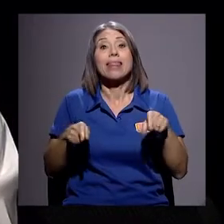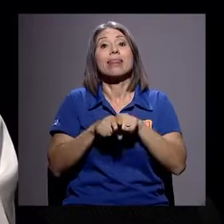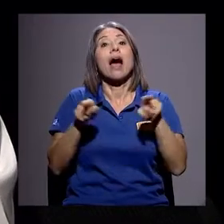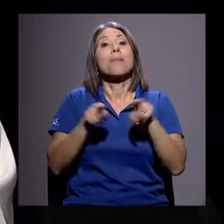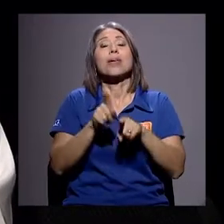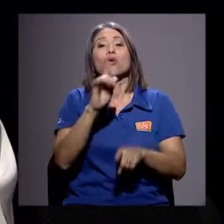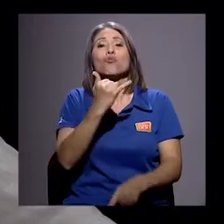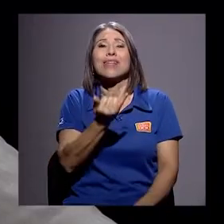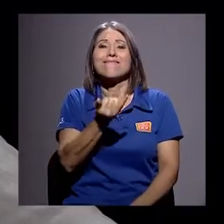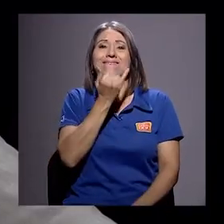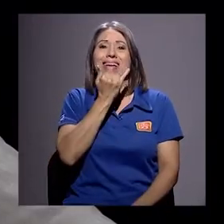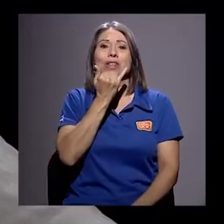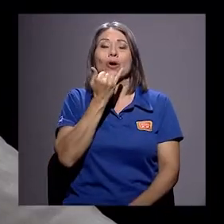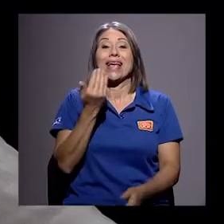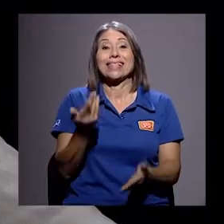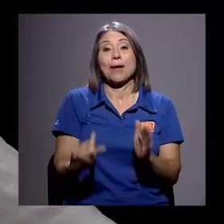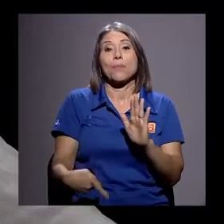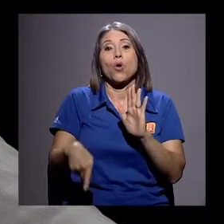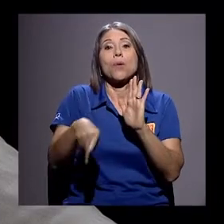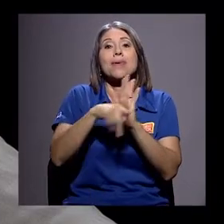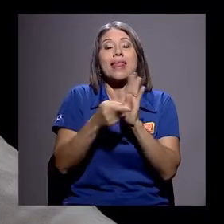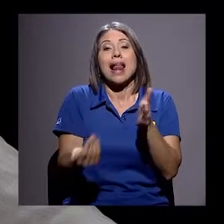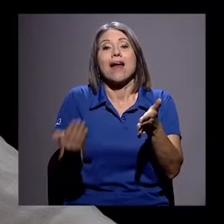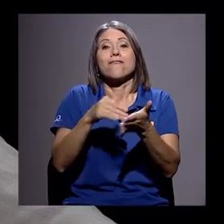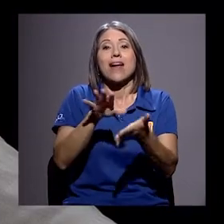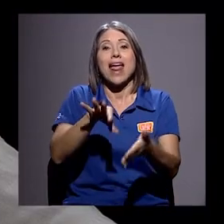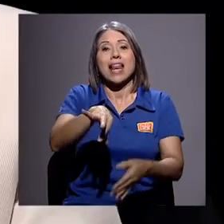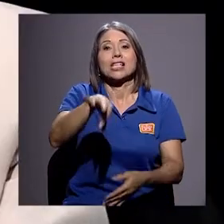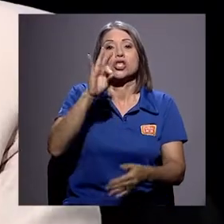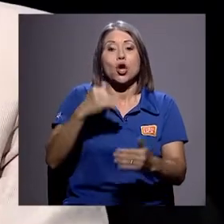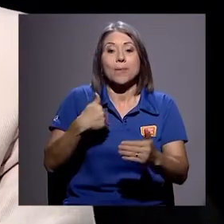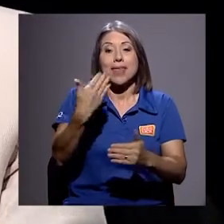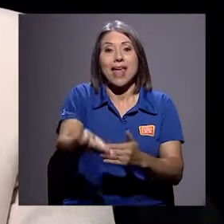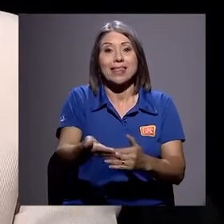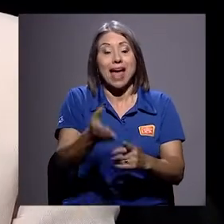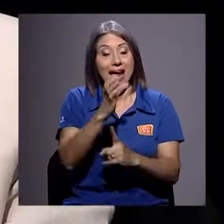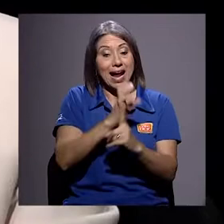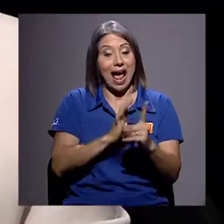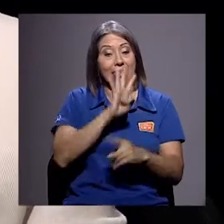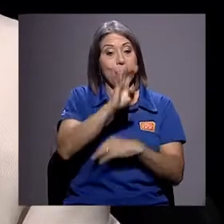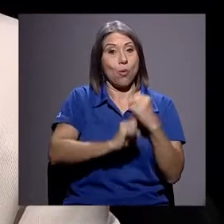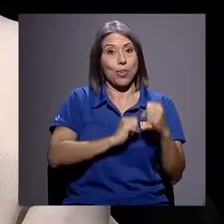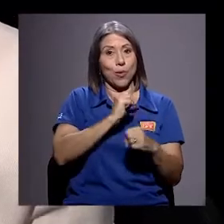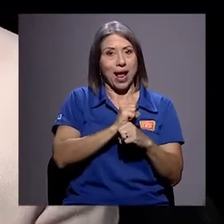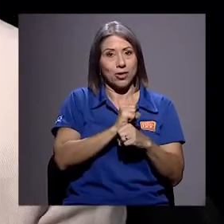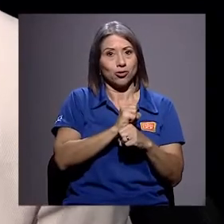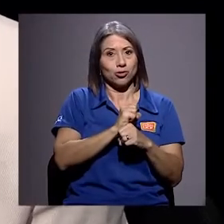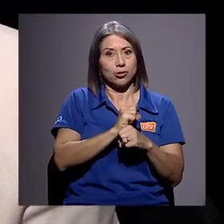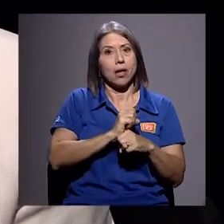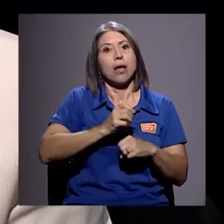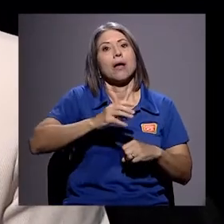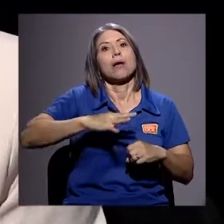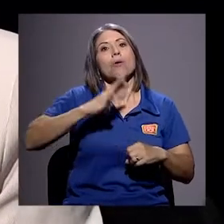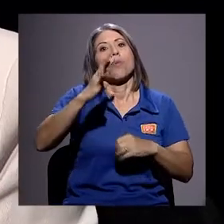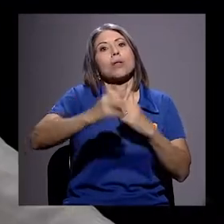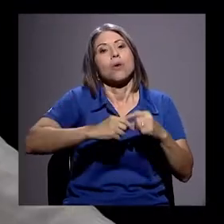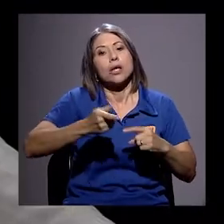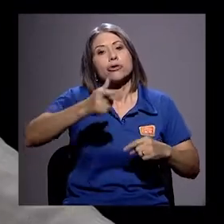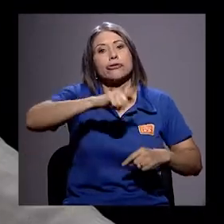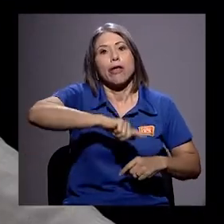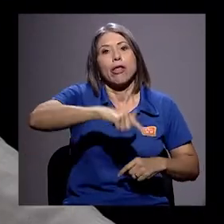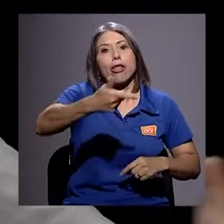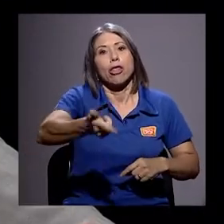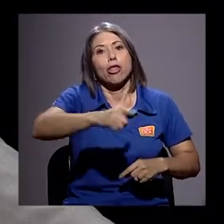inmediata entonces cada cuatro años nosotros votamos a los que están y juega de nuevo